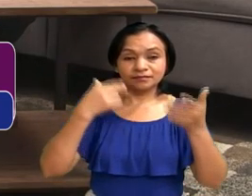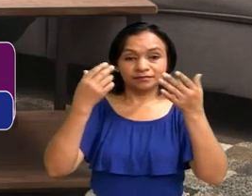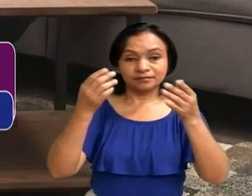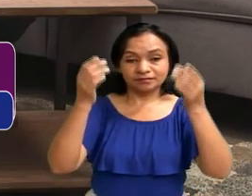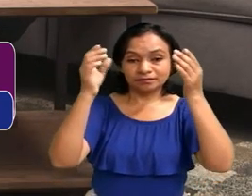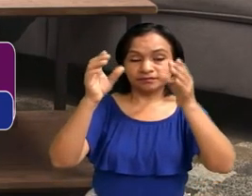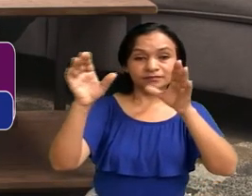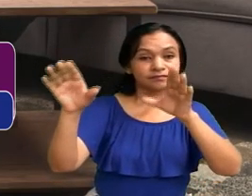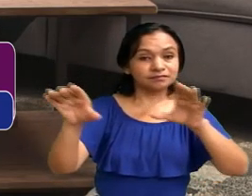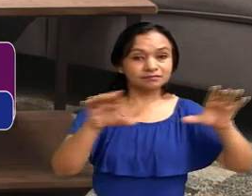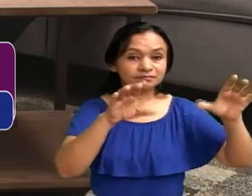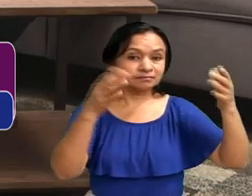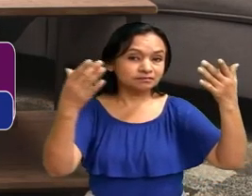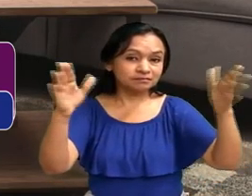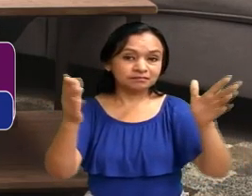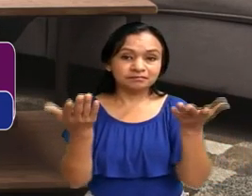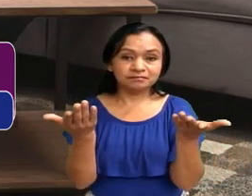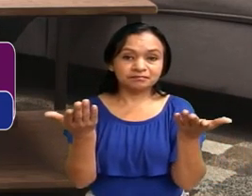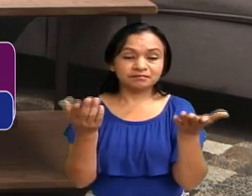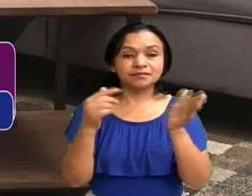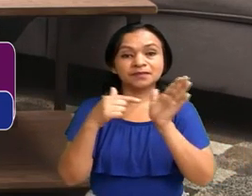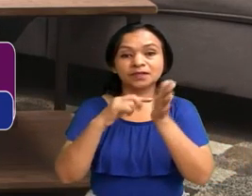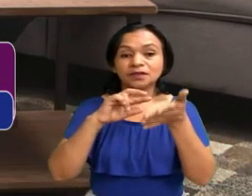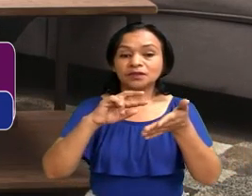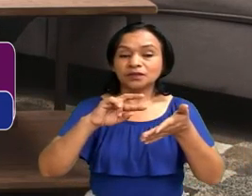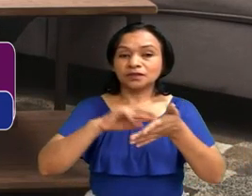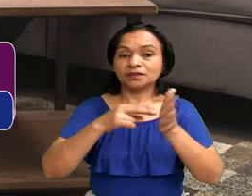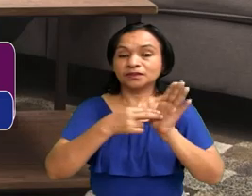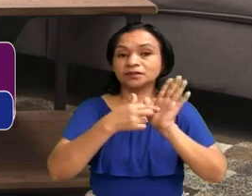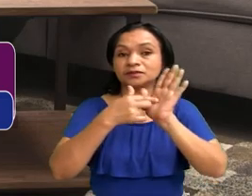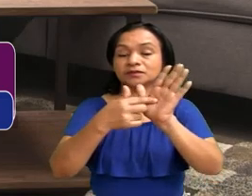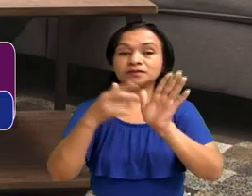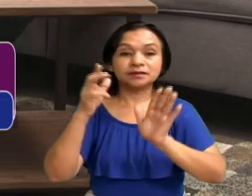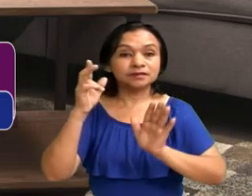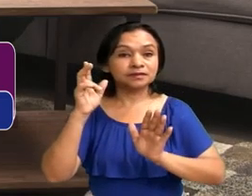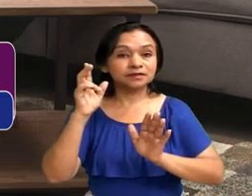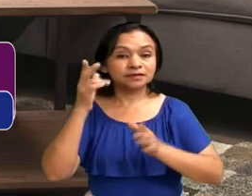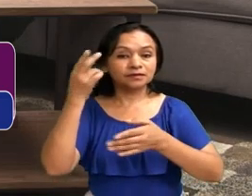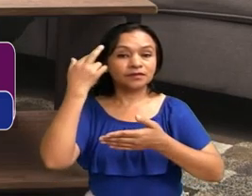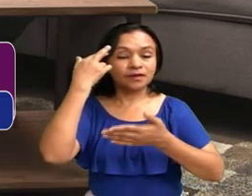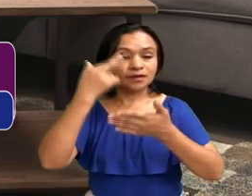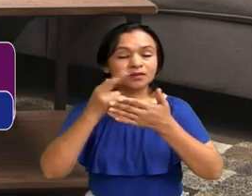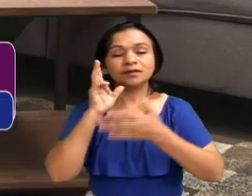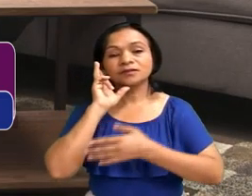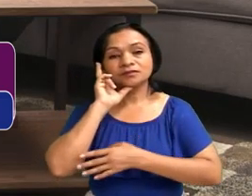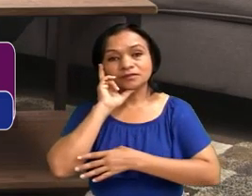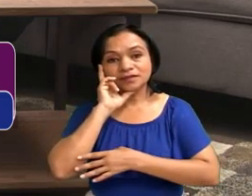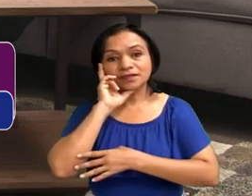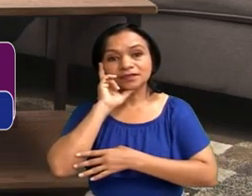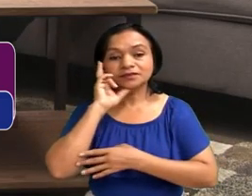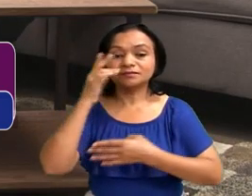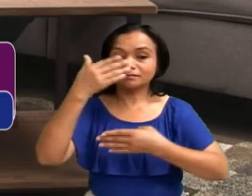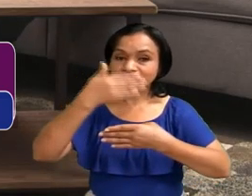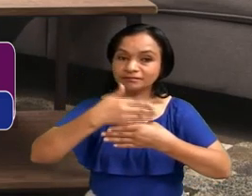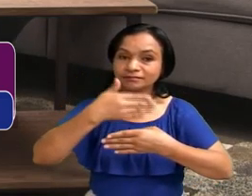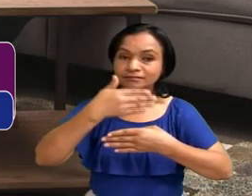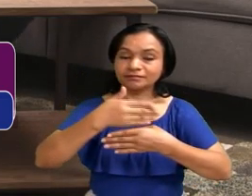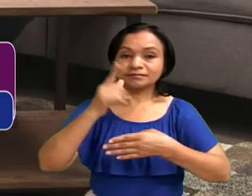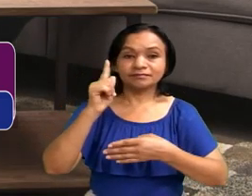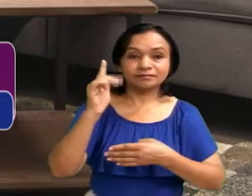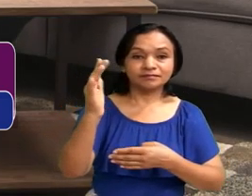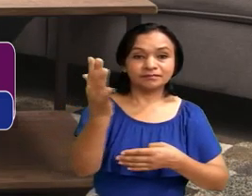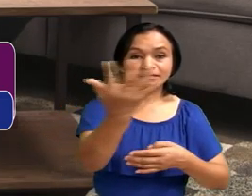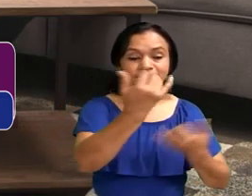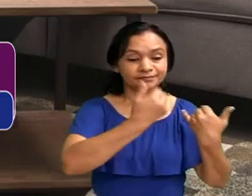cultura, la cultura, y además es un símbolo para nosotros, ¿no? El símbolo del teatro como el recuerdo de Rubén Darío. Exacto, también, y todas las